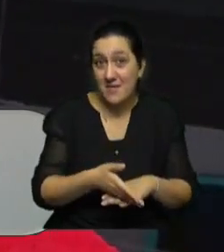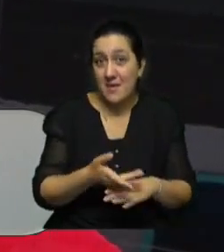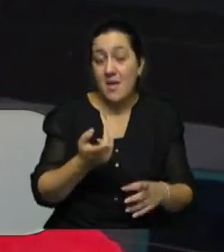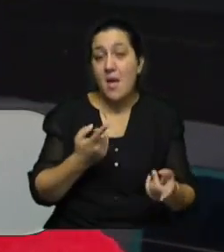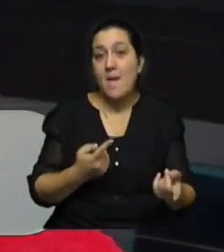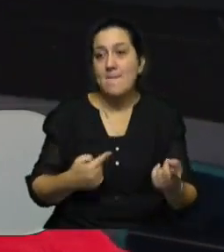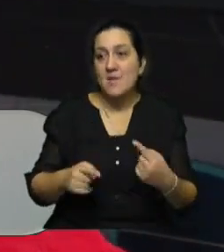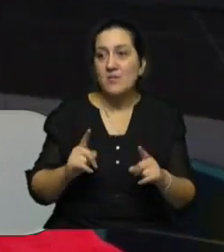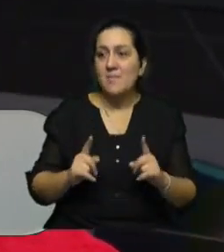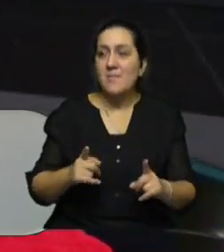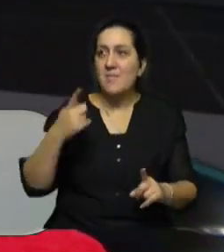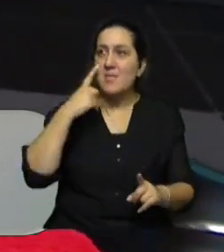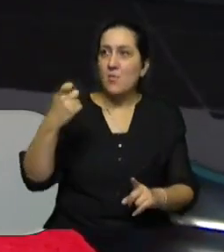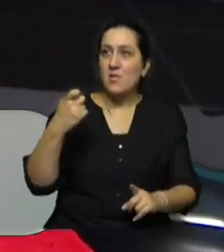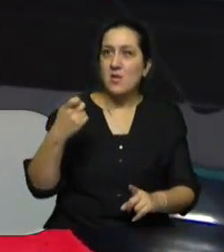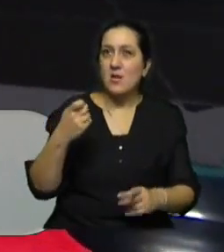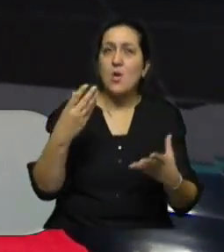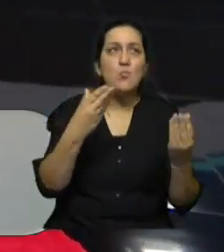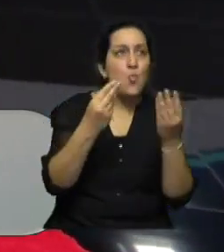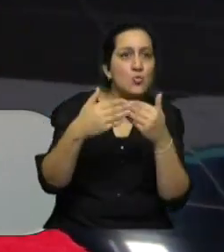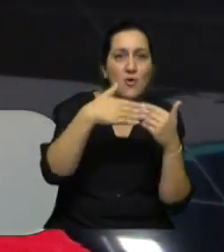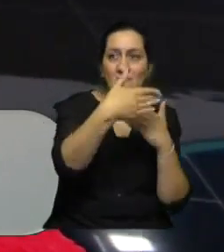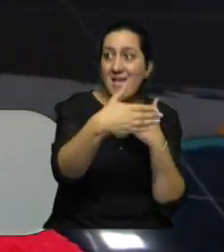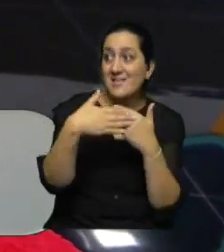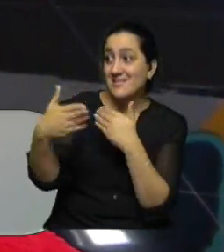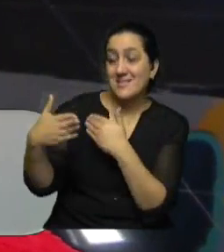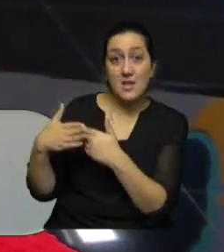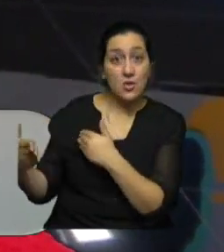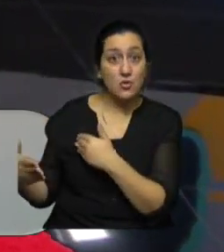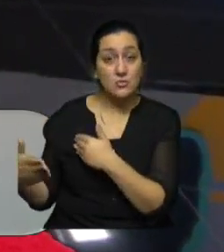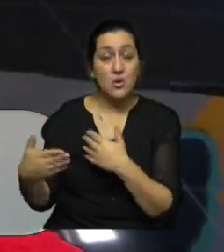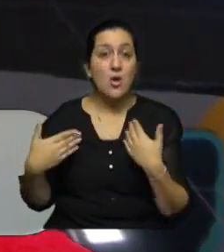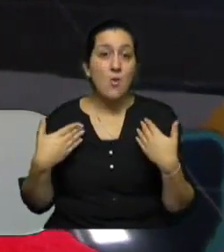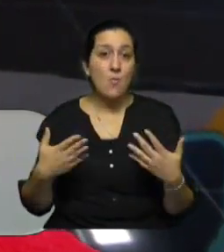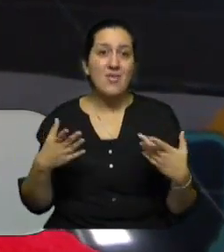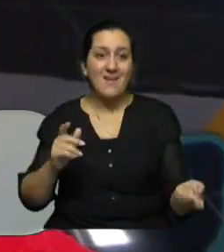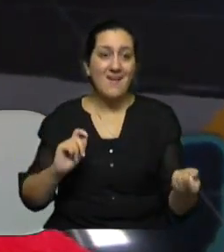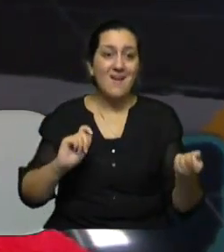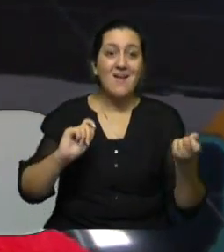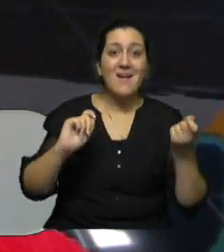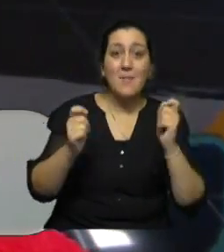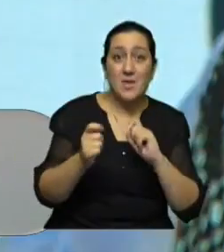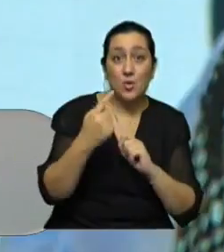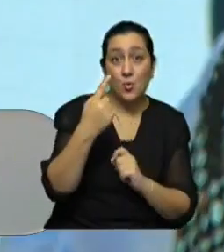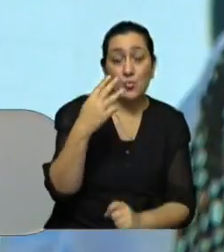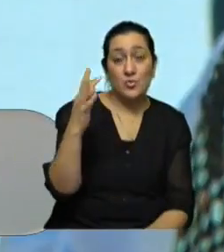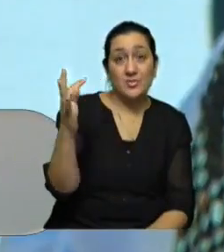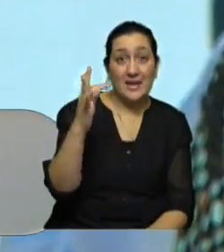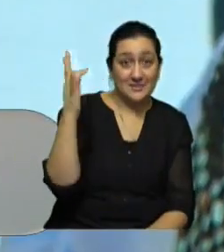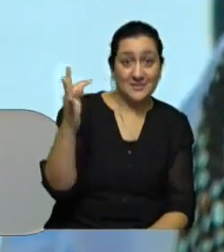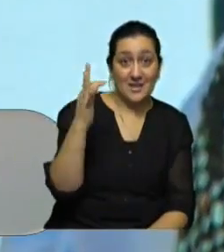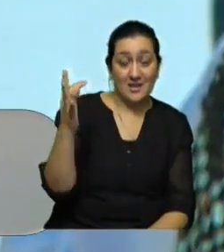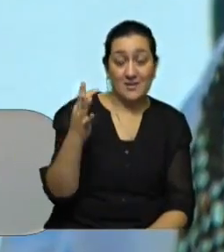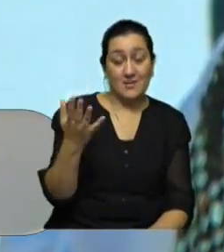vez ver de que muchos vecinos y vecinas puedan como cambiar a partir de esta metodología también,